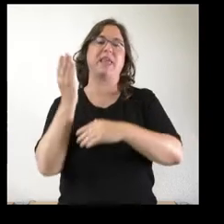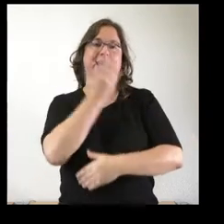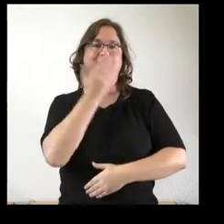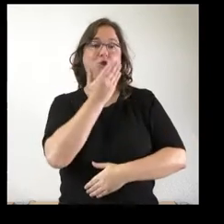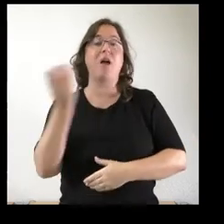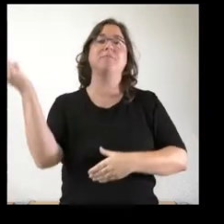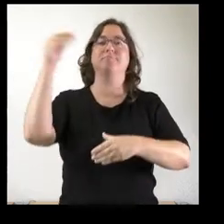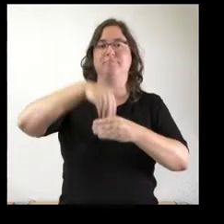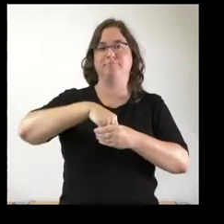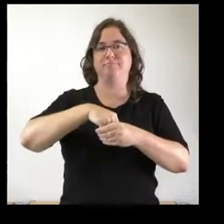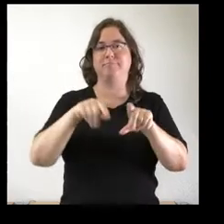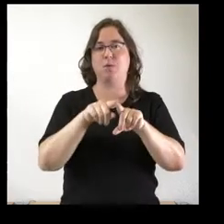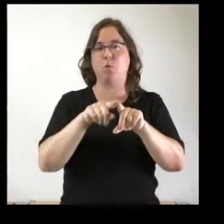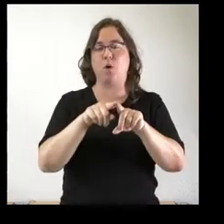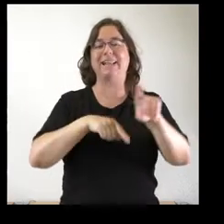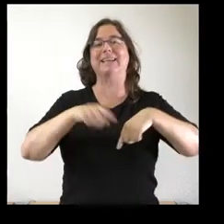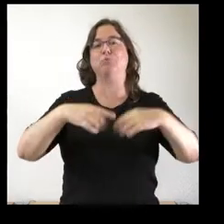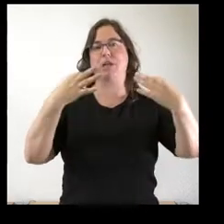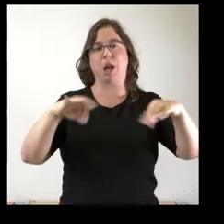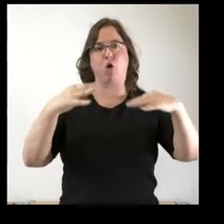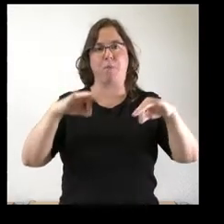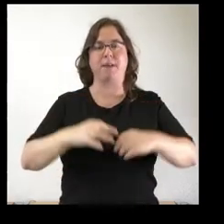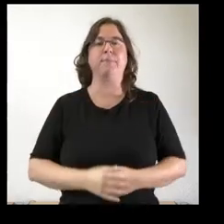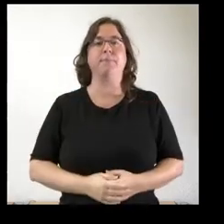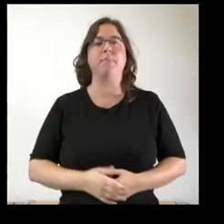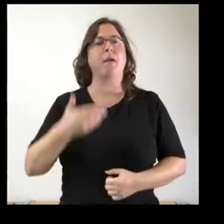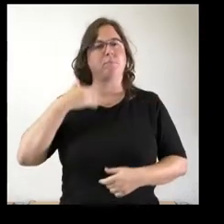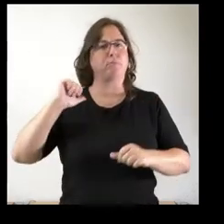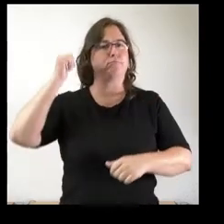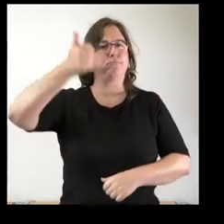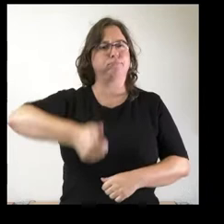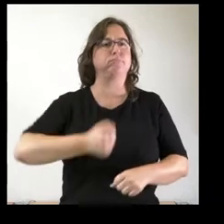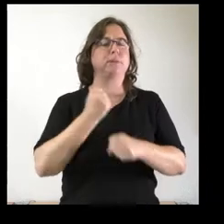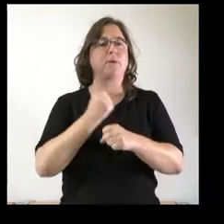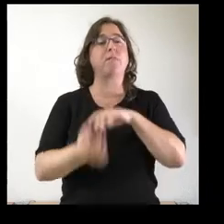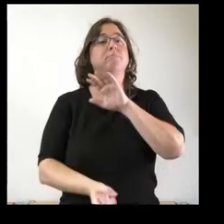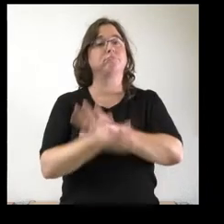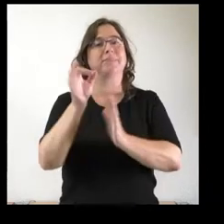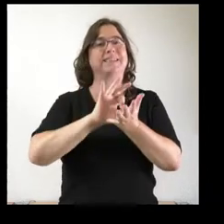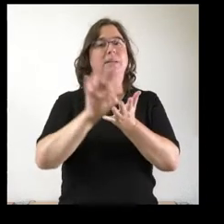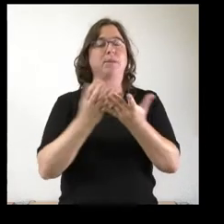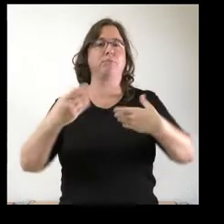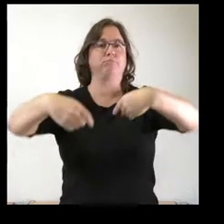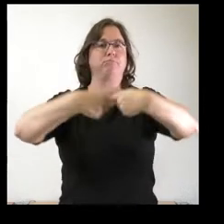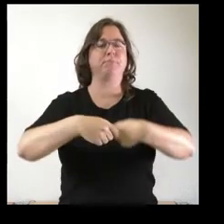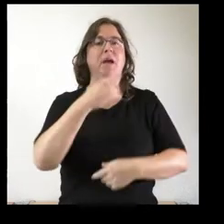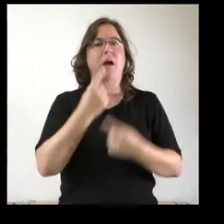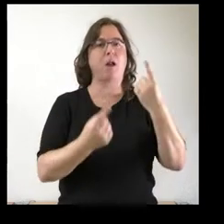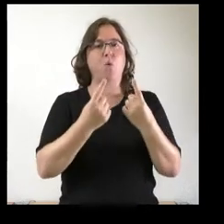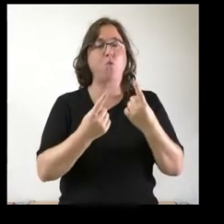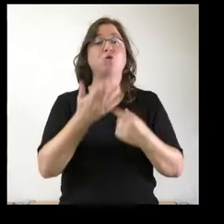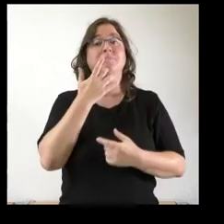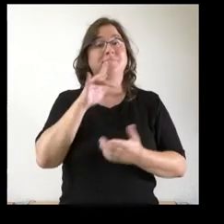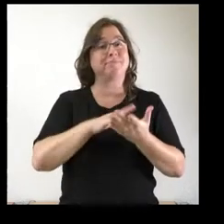transporte regular. Ya venimos trabajando y tenemos algunos servicios integrados a día de hoy y con